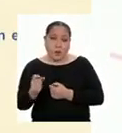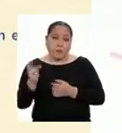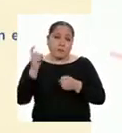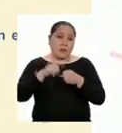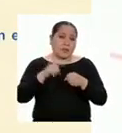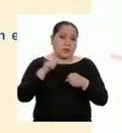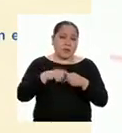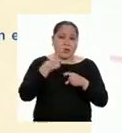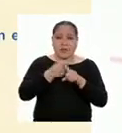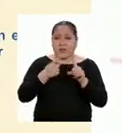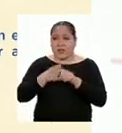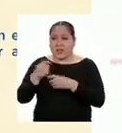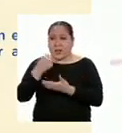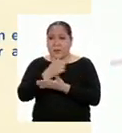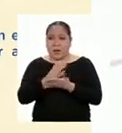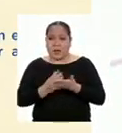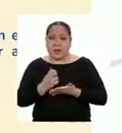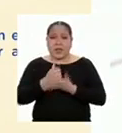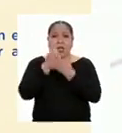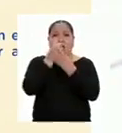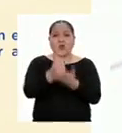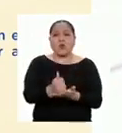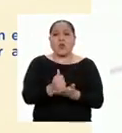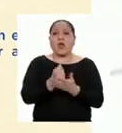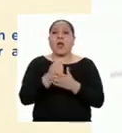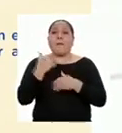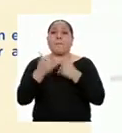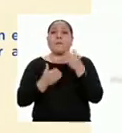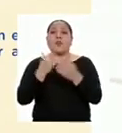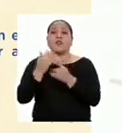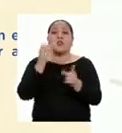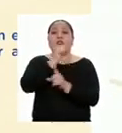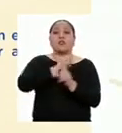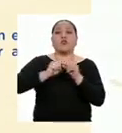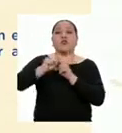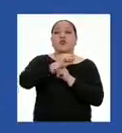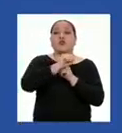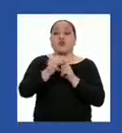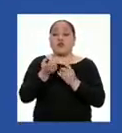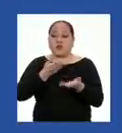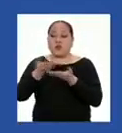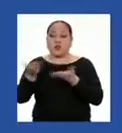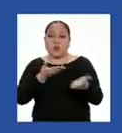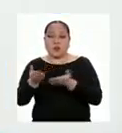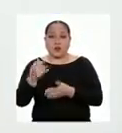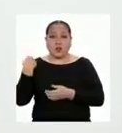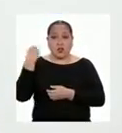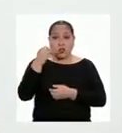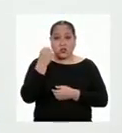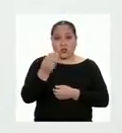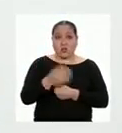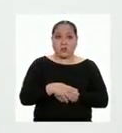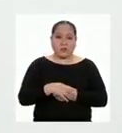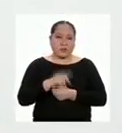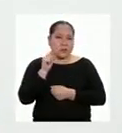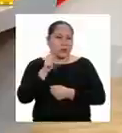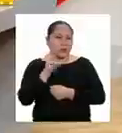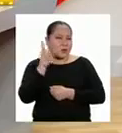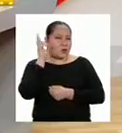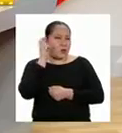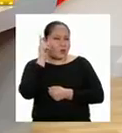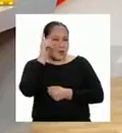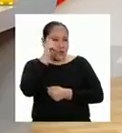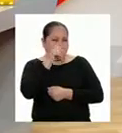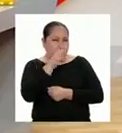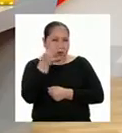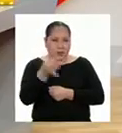diversas dimensiones y puede ayudar al proceso de socialización de las y los adolescentes. Suena complejo, ¿no?